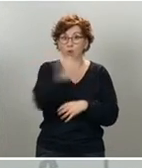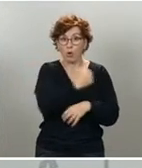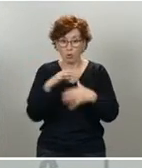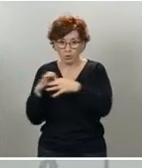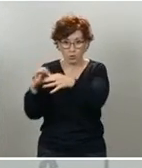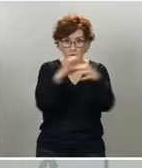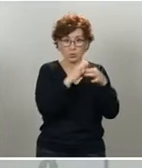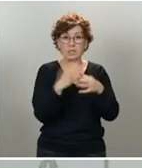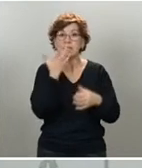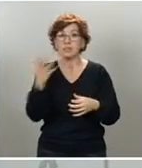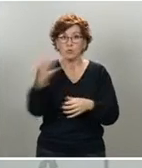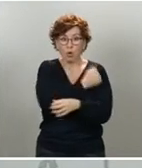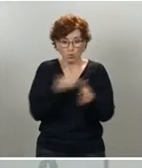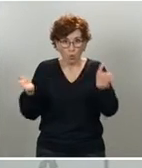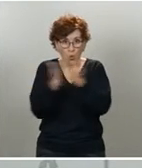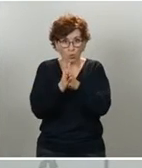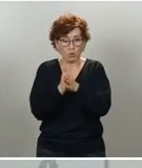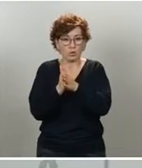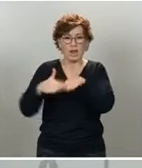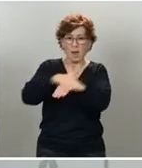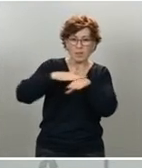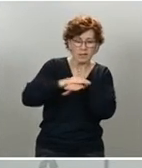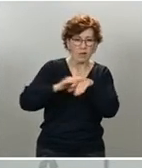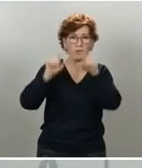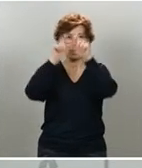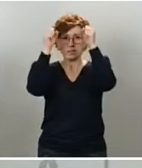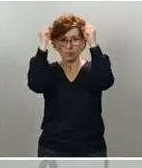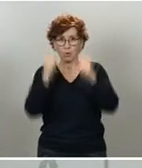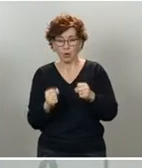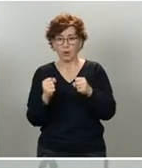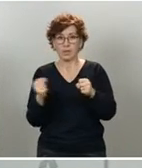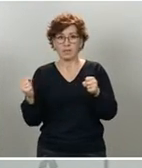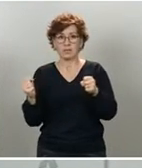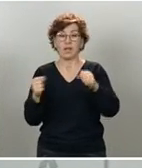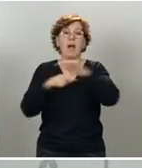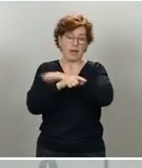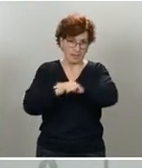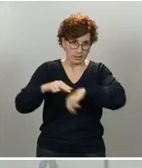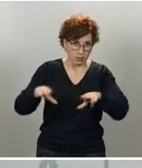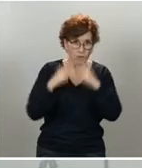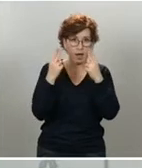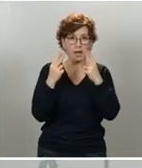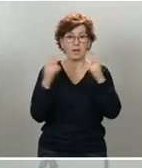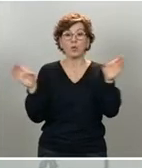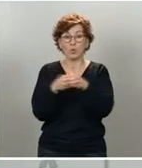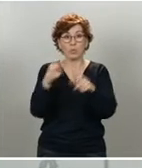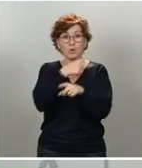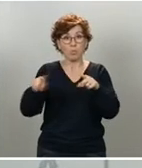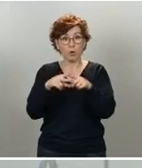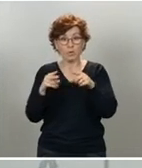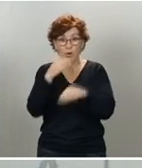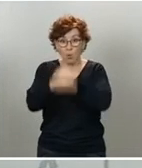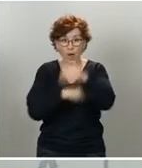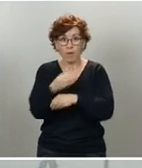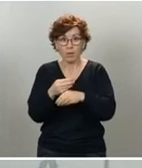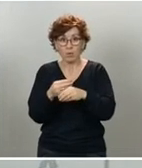juntos todas las administraciones, todas las instituciones, lógicamente los agentes sociales y también todos los partidos políticos. Si colaboramos,